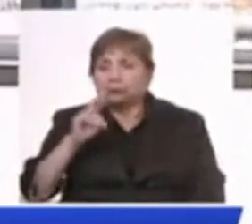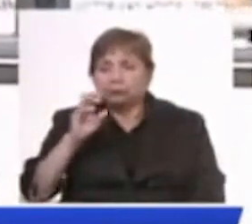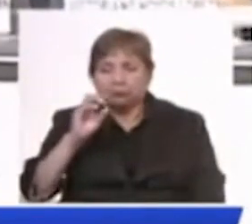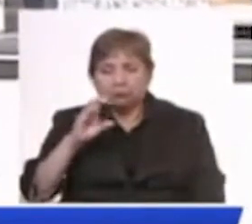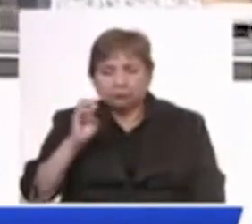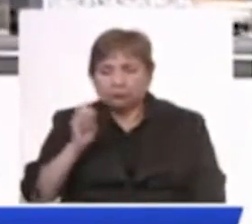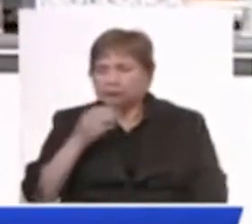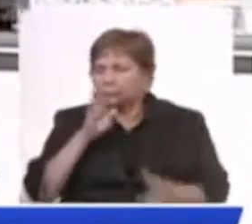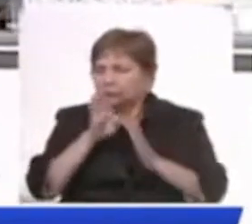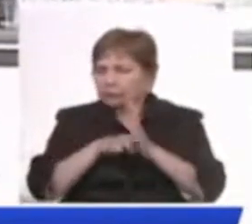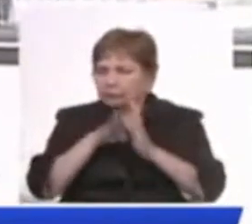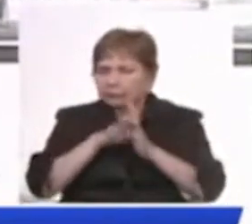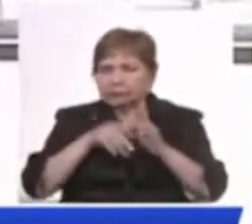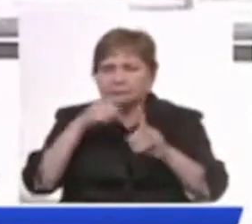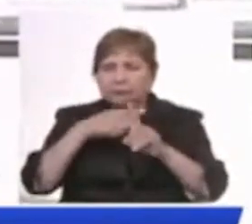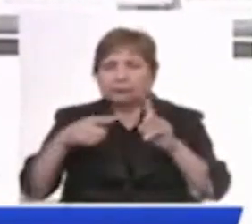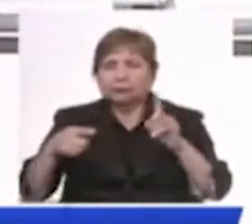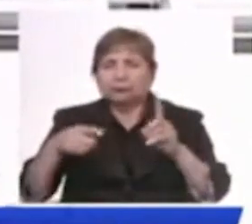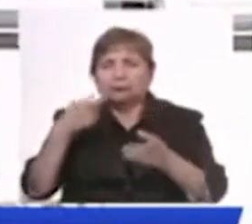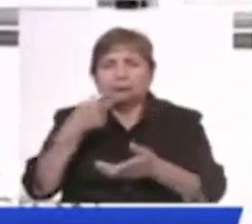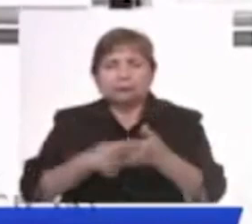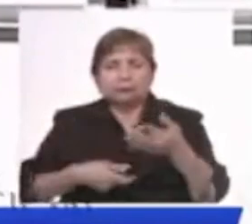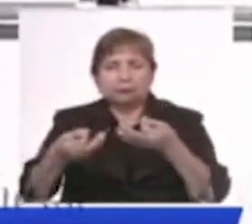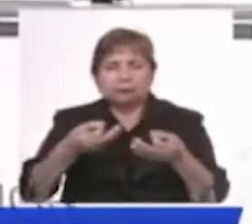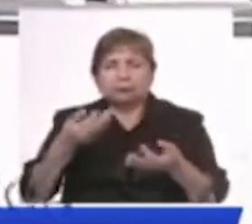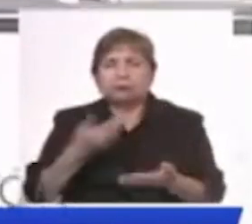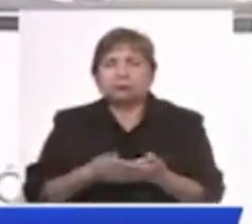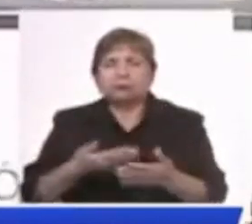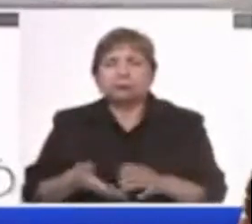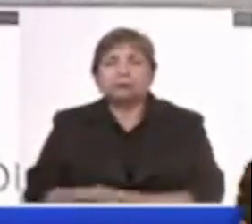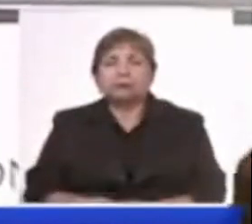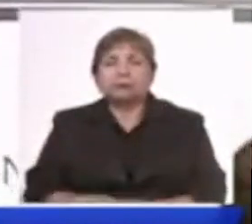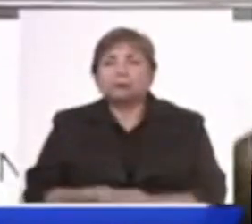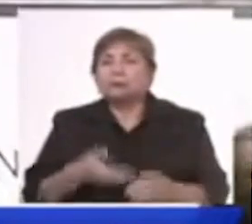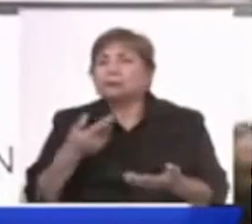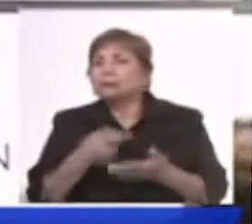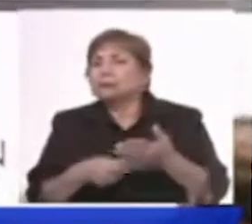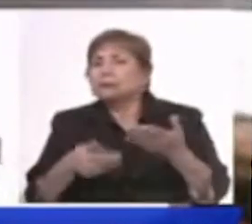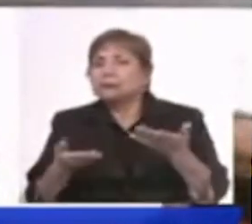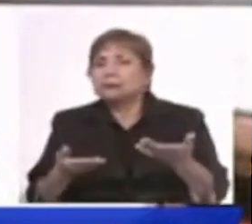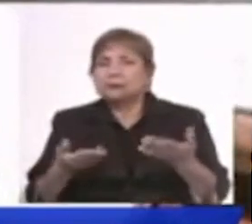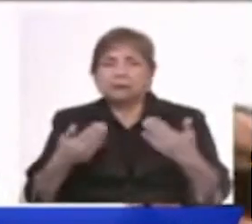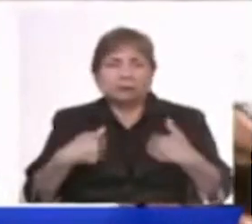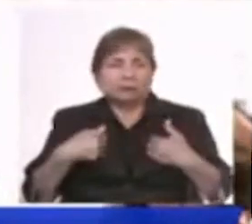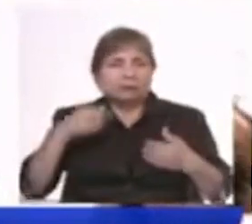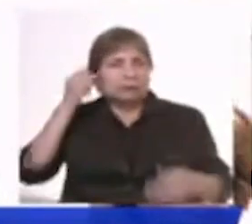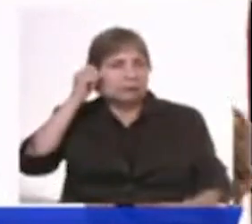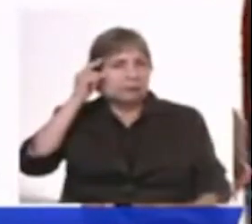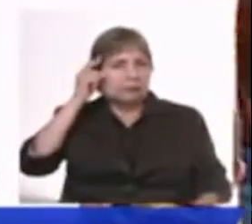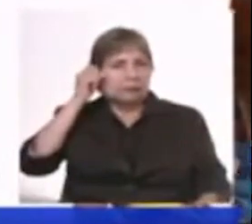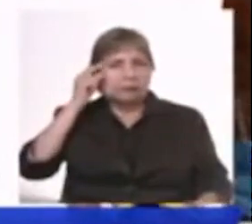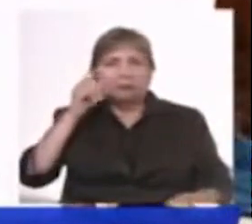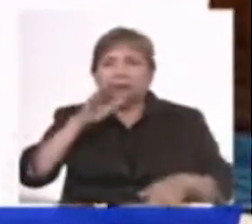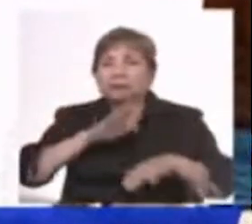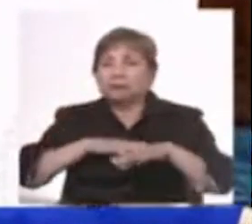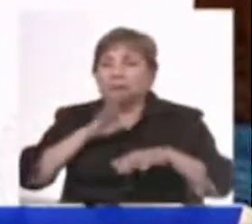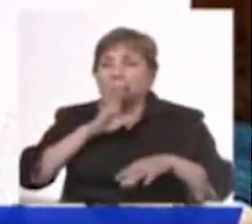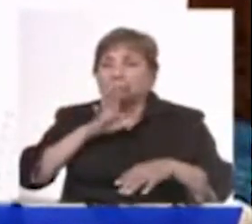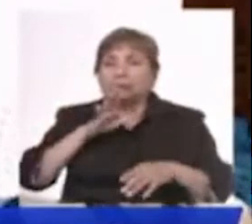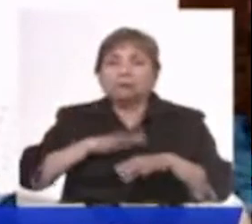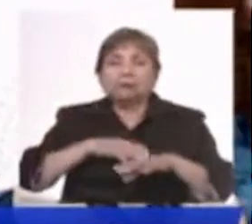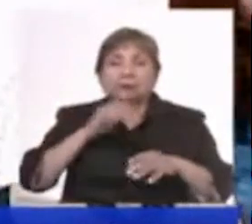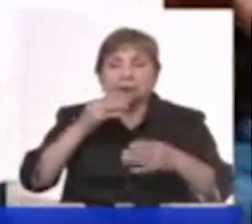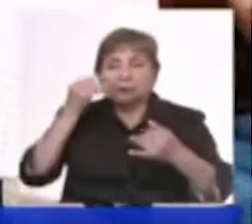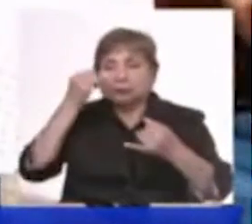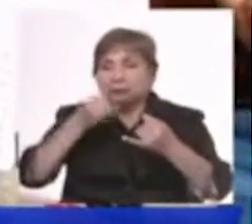casi menos de la mitad del costo que finalmente se produce. Ahora, entiendo de que se hablaba también, por ejemplo, de